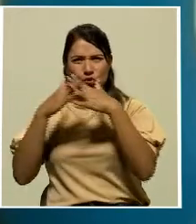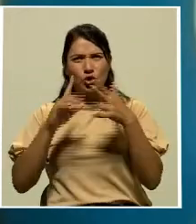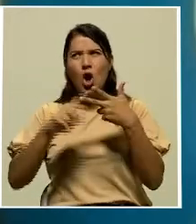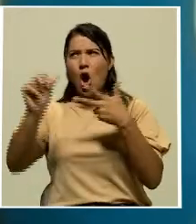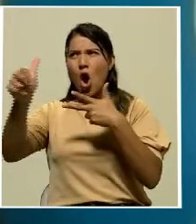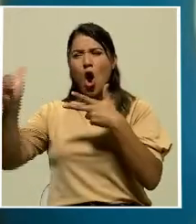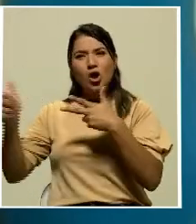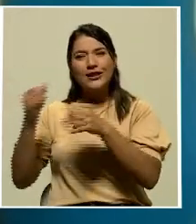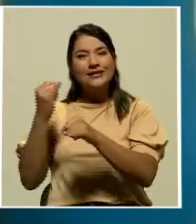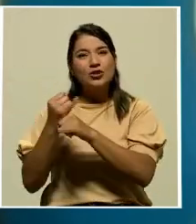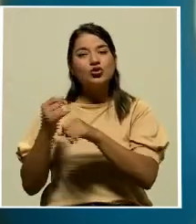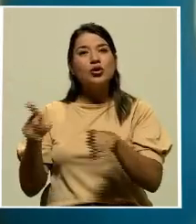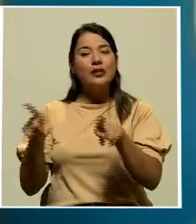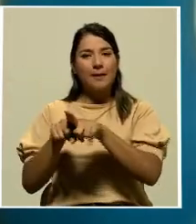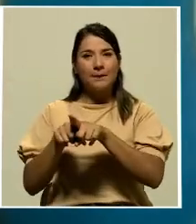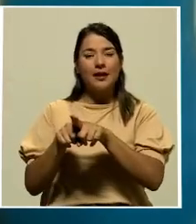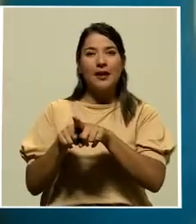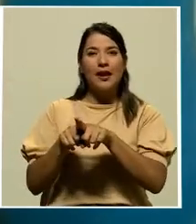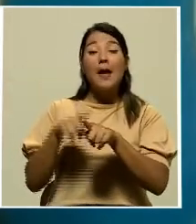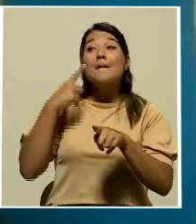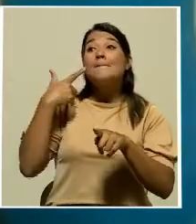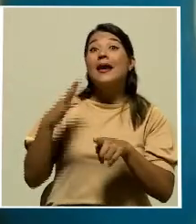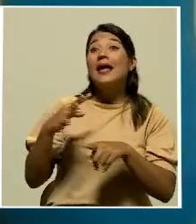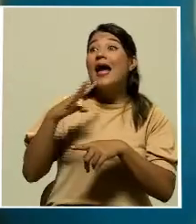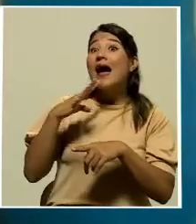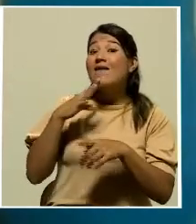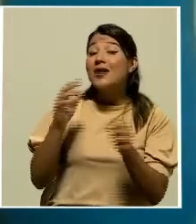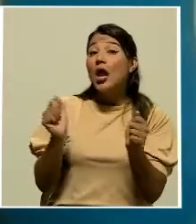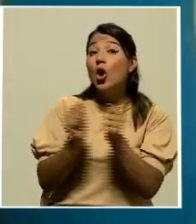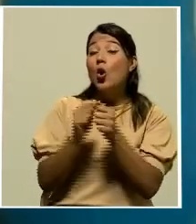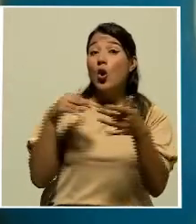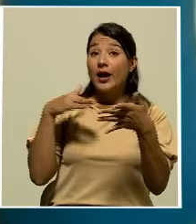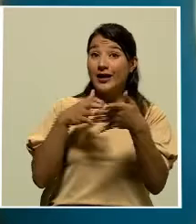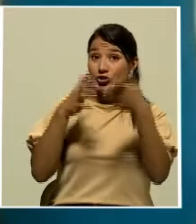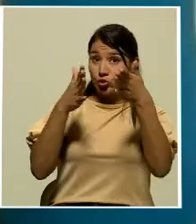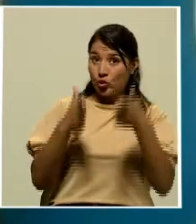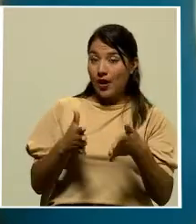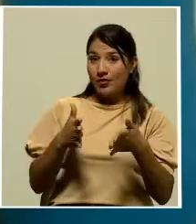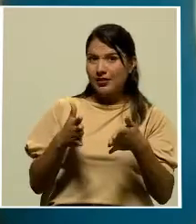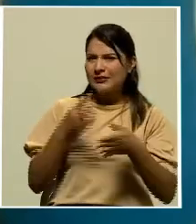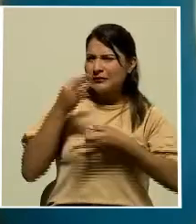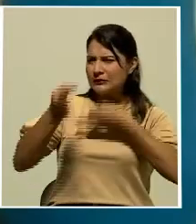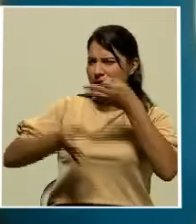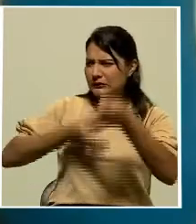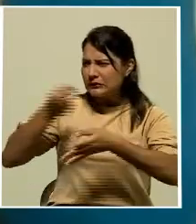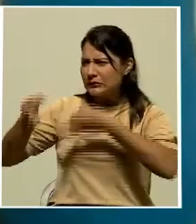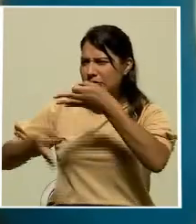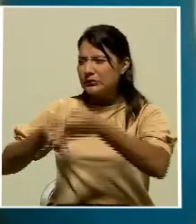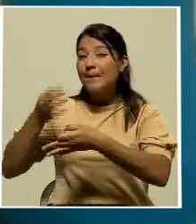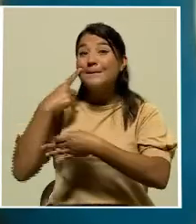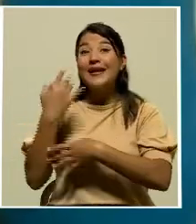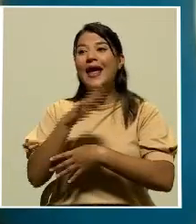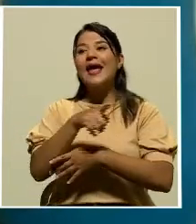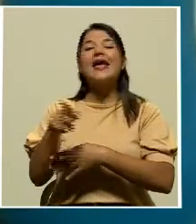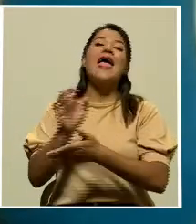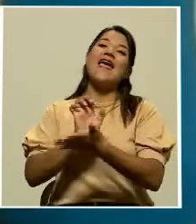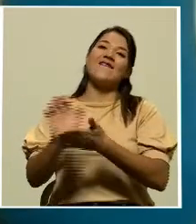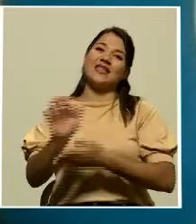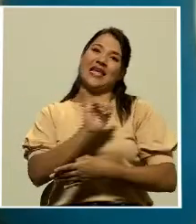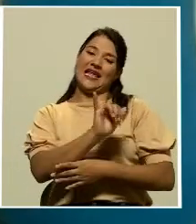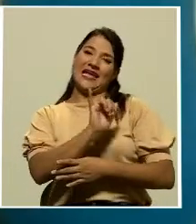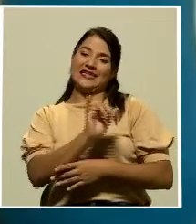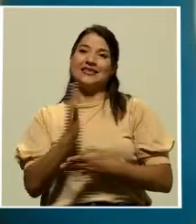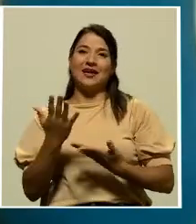también, que es justamente para hablar con los estudiantes. Y ahí, para evitar comportamientos como este que habló